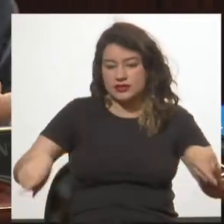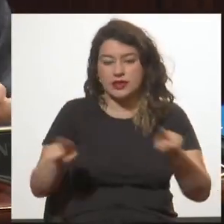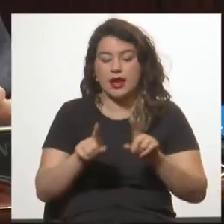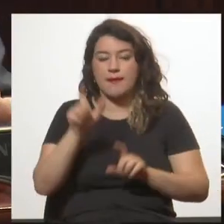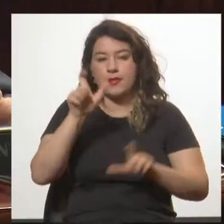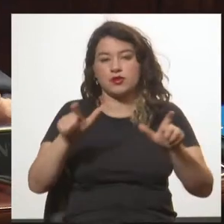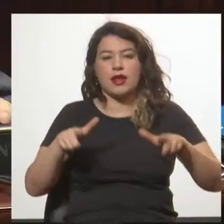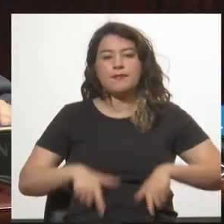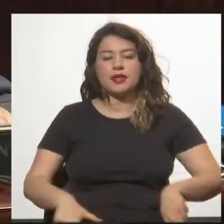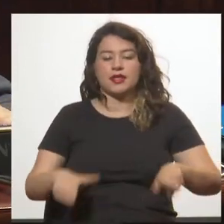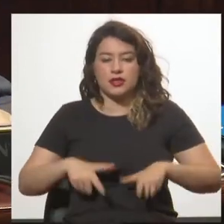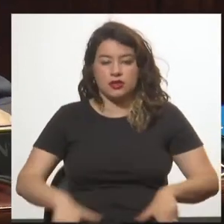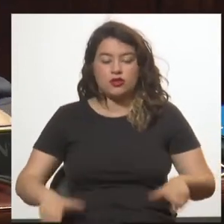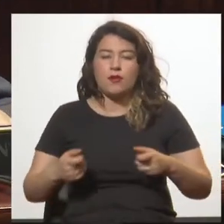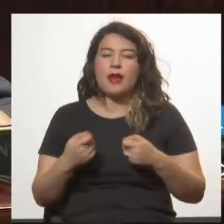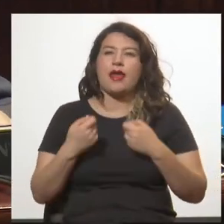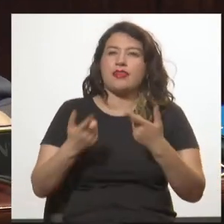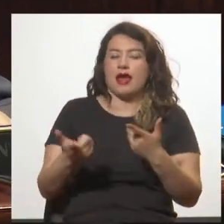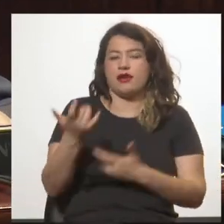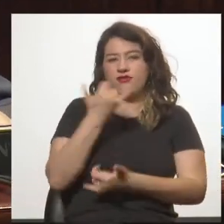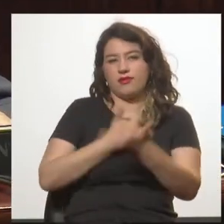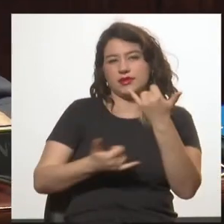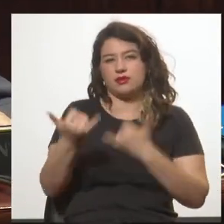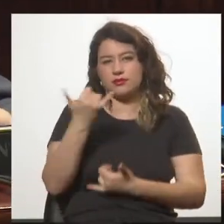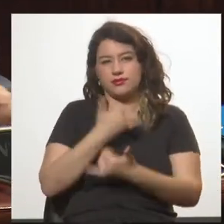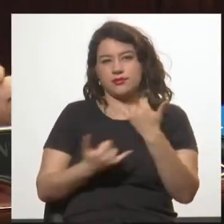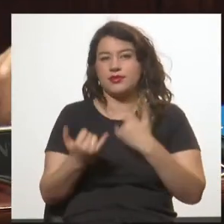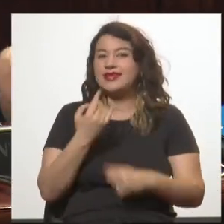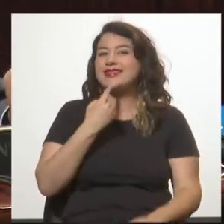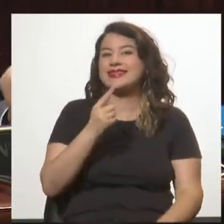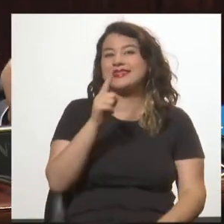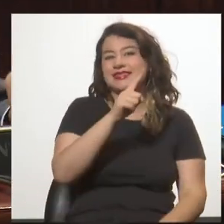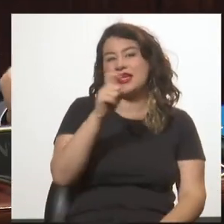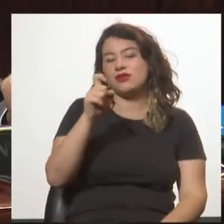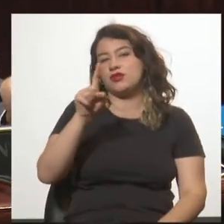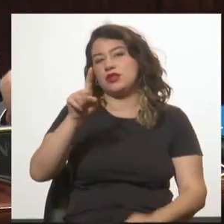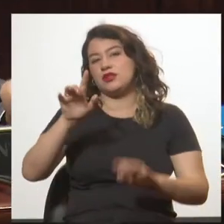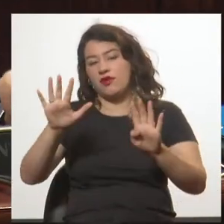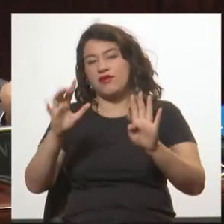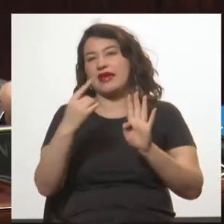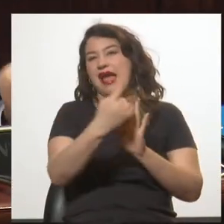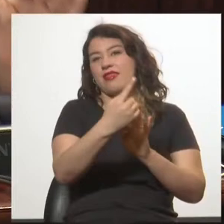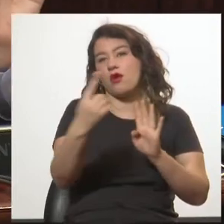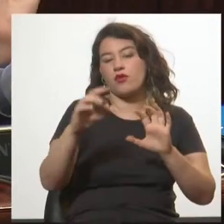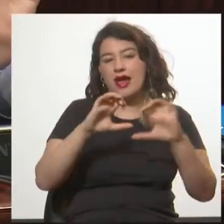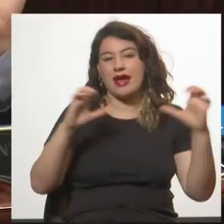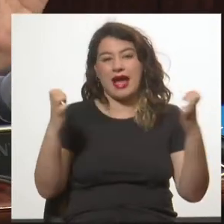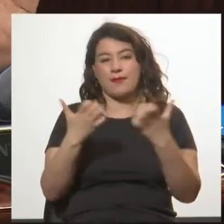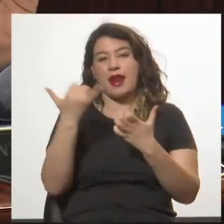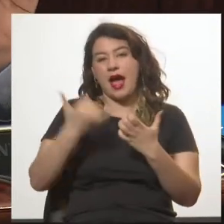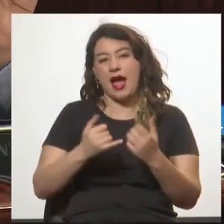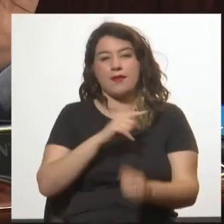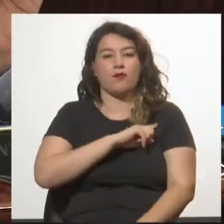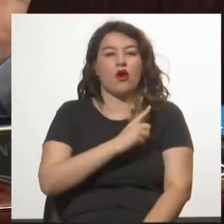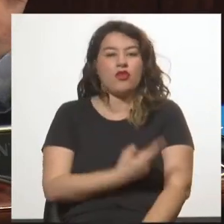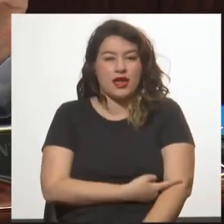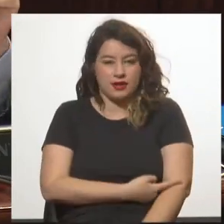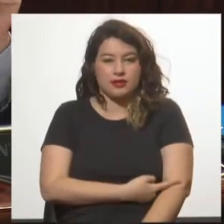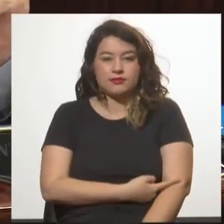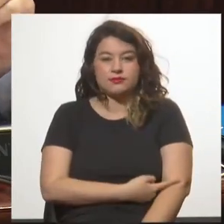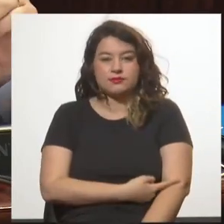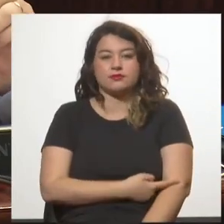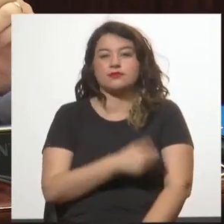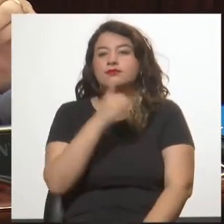los ministros para que brinden informes dice el 119 cada una de las cámaras tiene facultad por